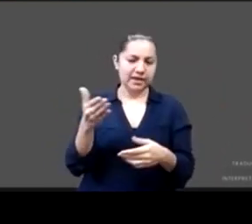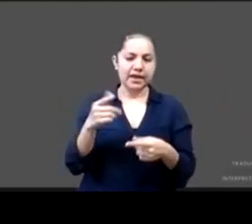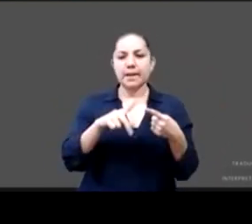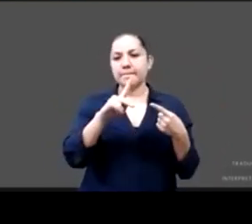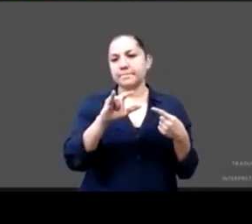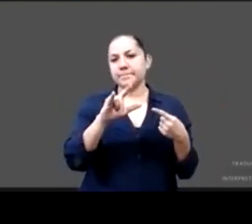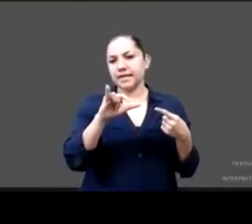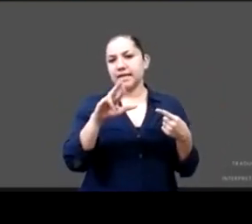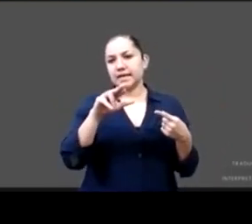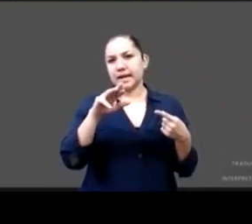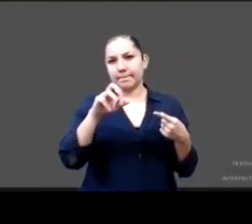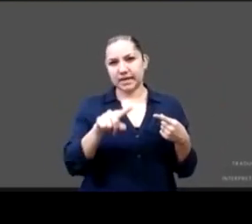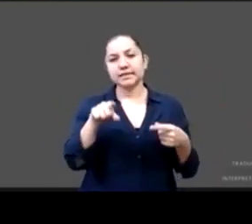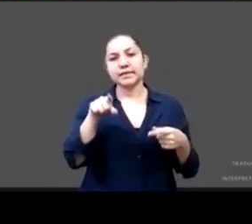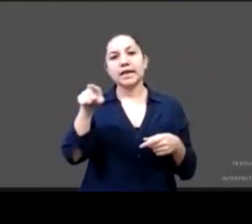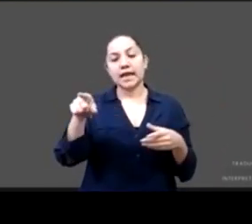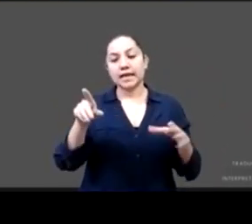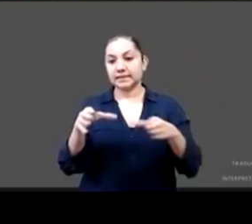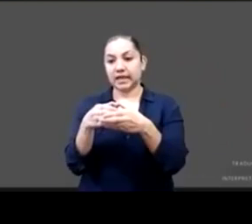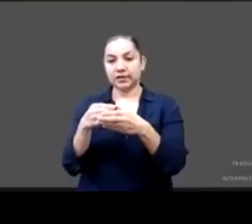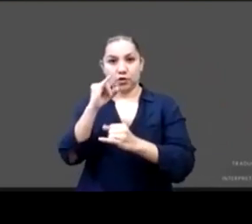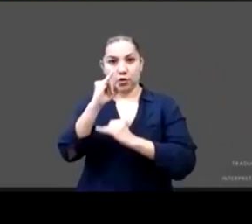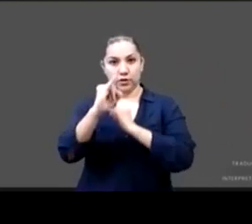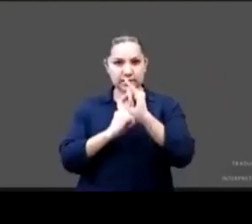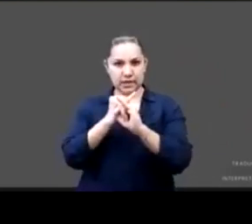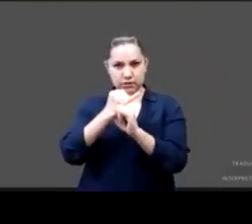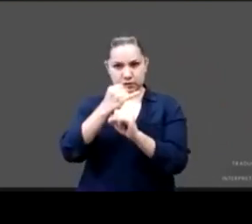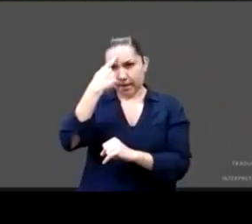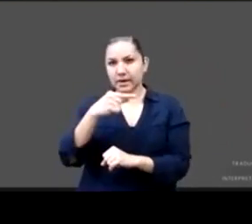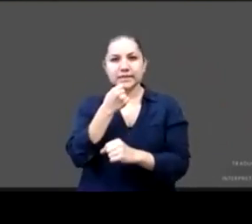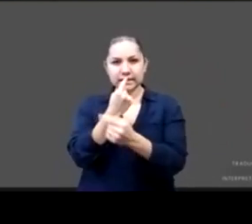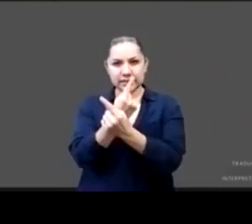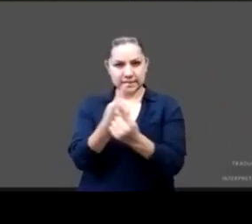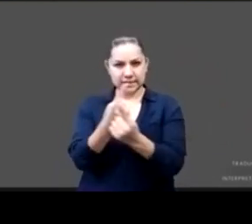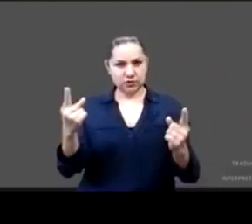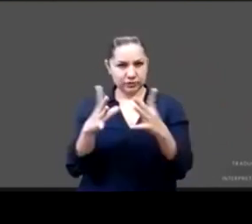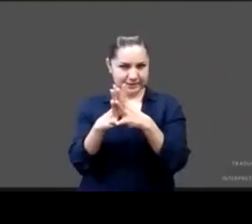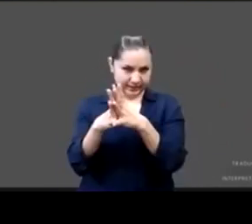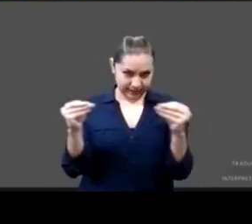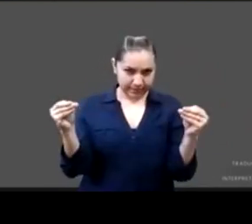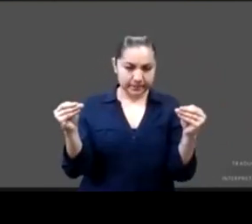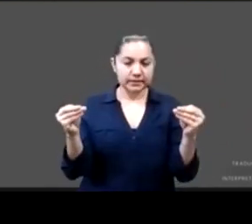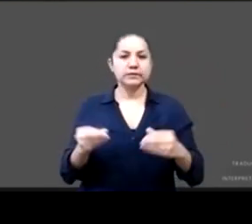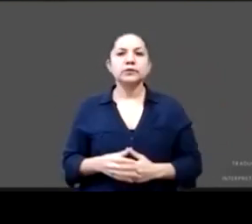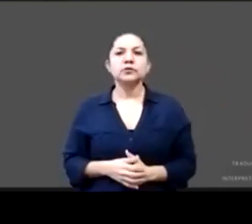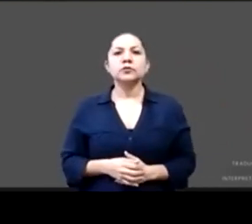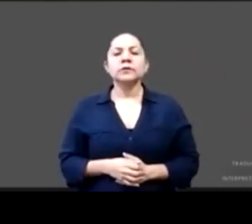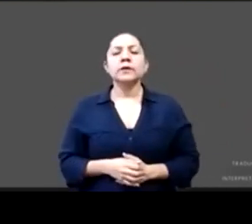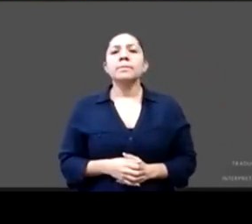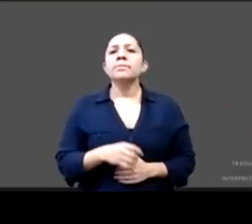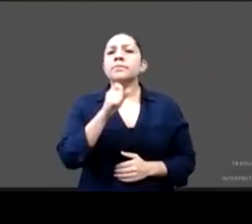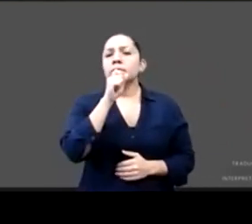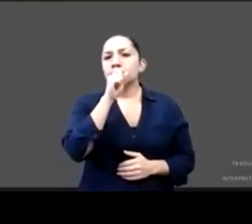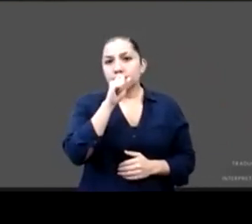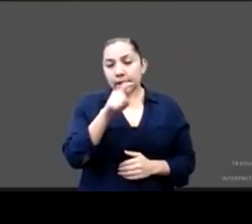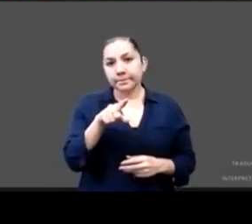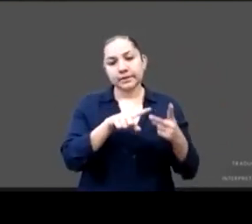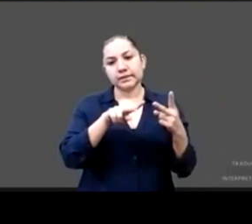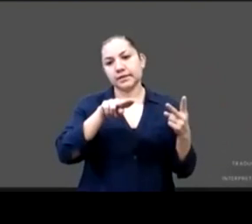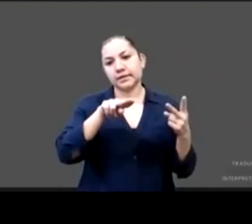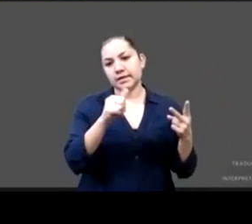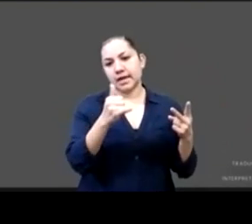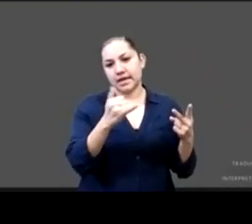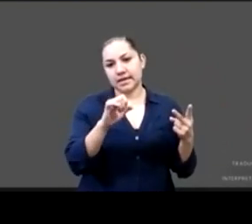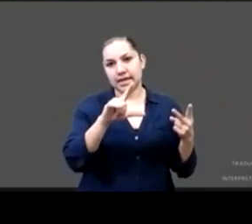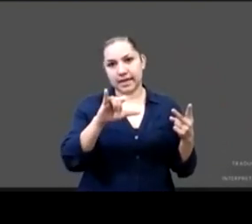Asuntos Legales del Centro Internacional para Niños Desaparecidos y Extraviados, ICMEC, a Nayeli